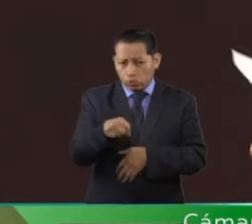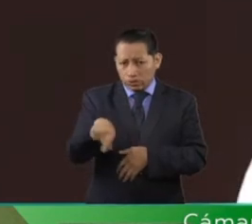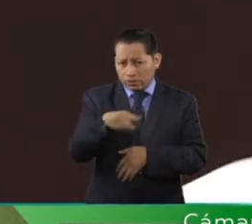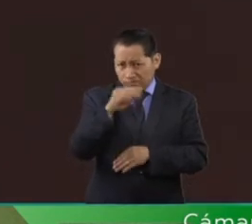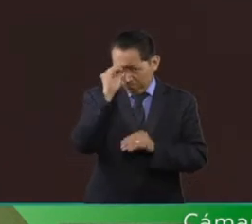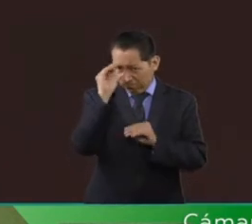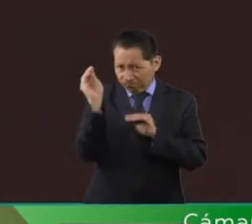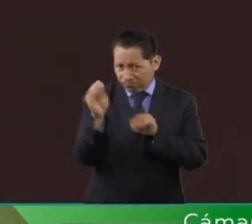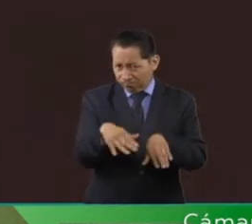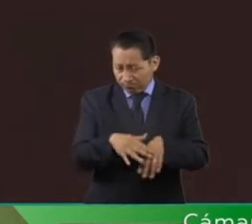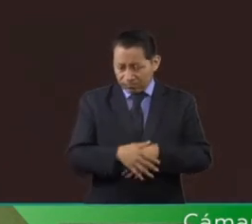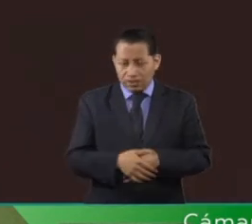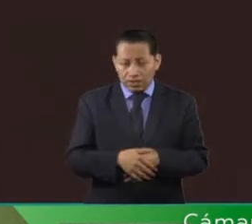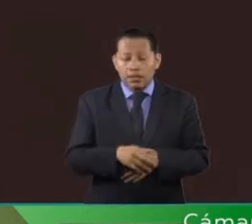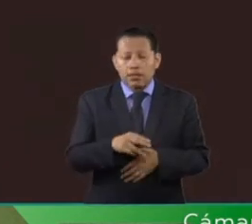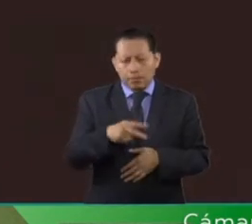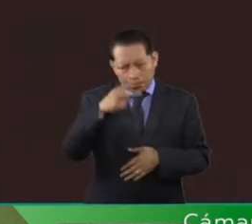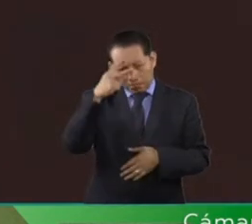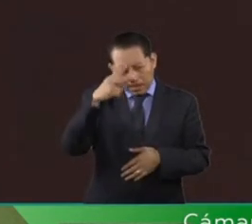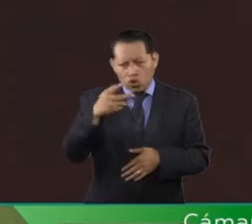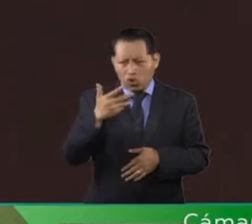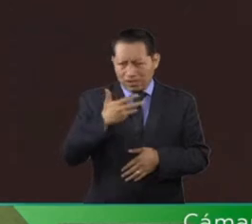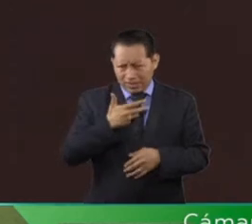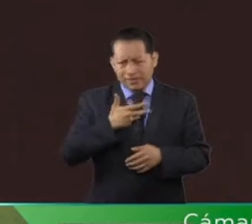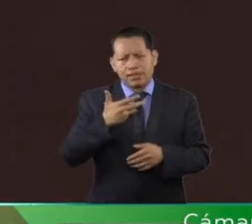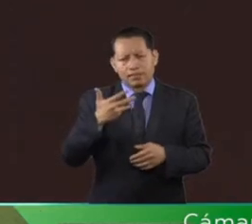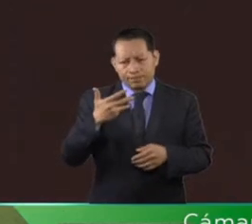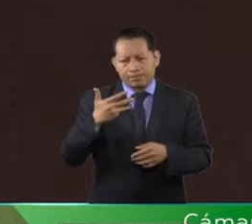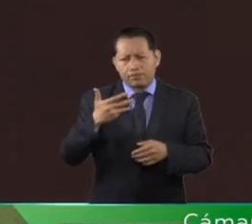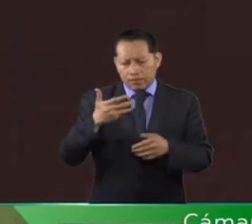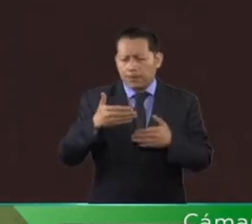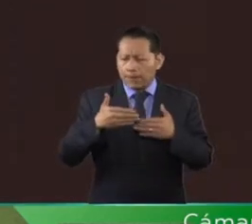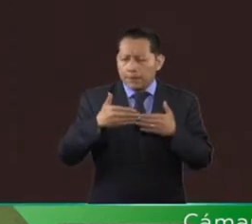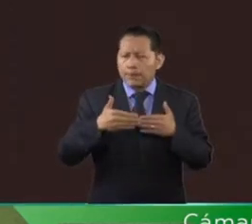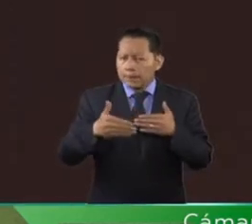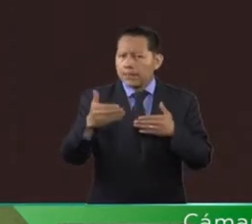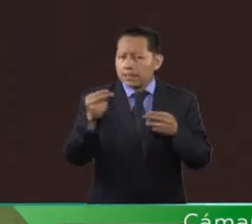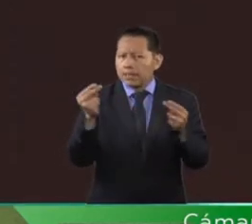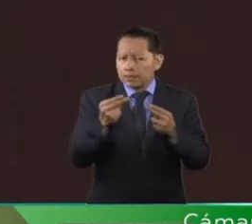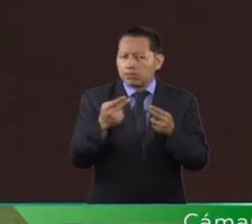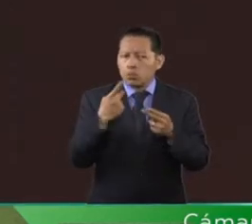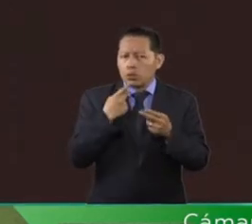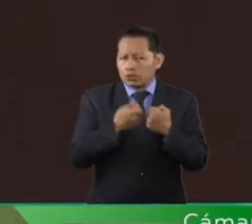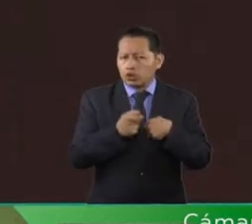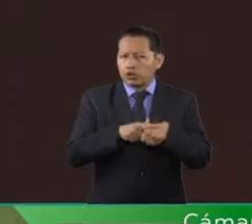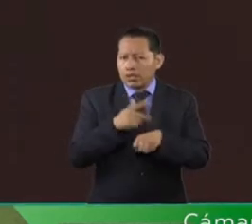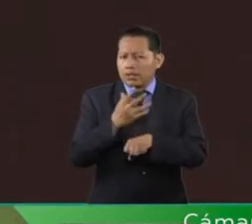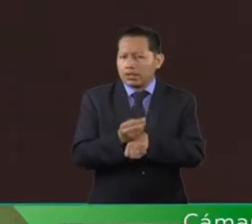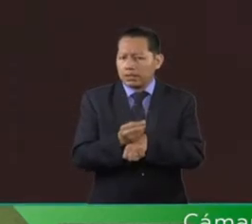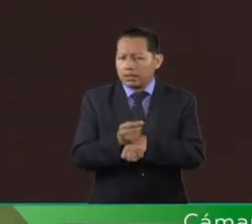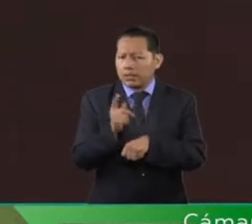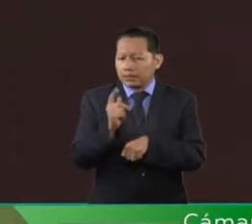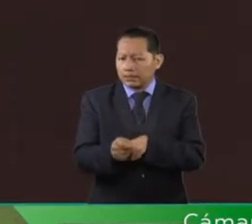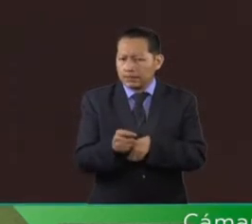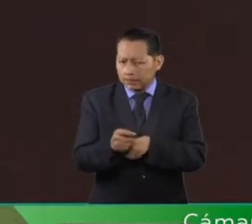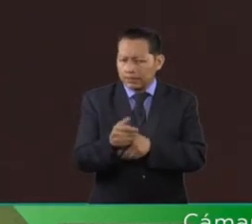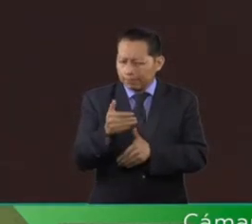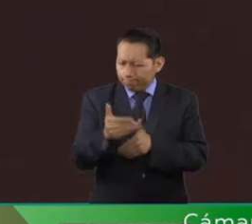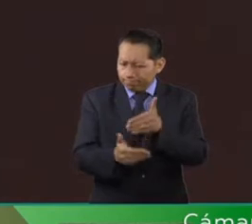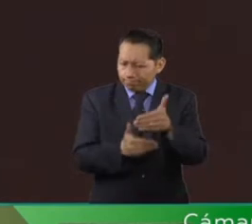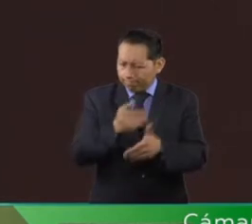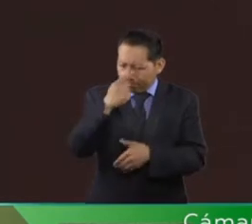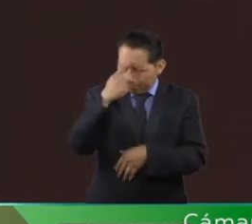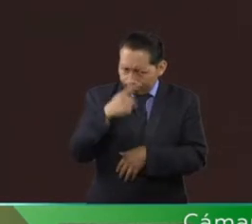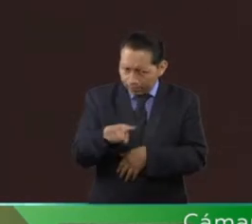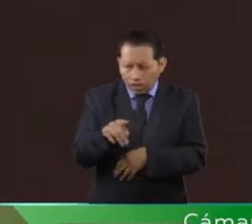ustedes. México tiene un largo camino por trazar en política social, o sea, un largo camino en la búsqueda